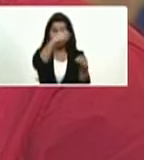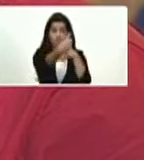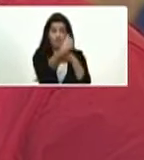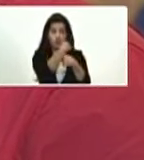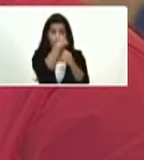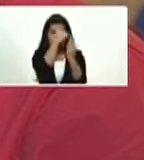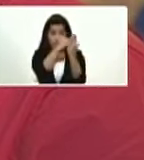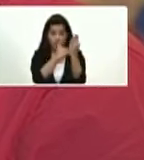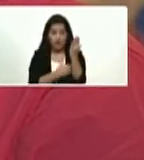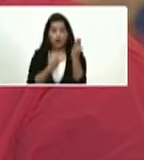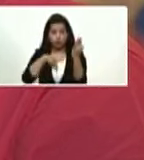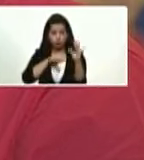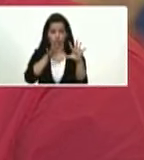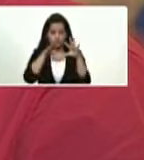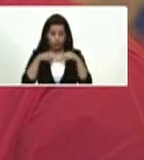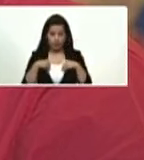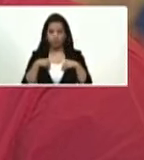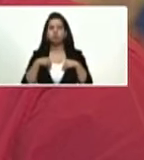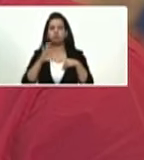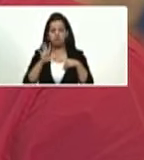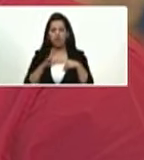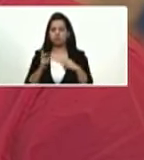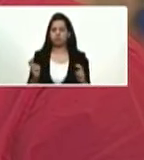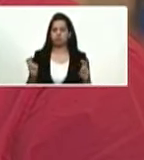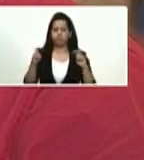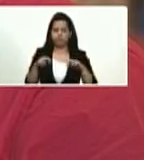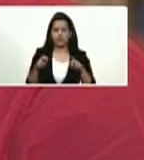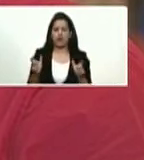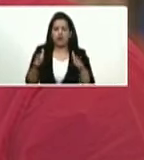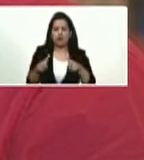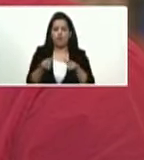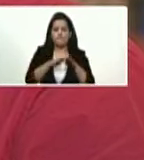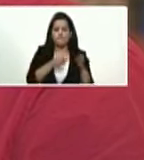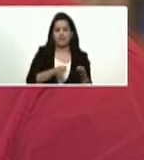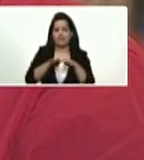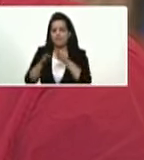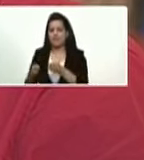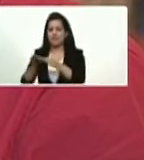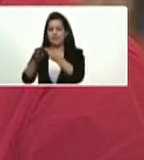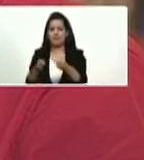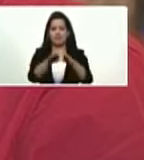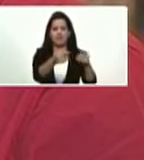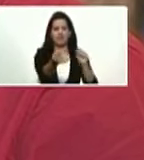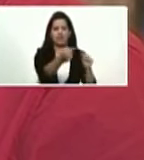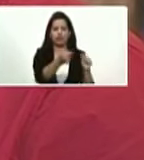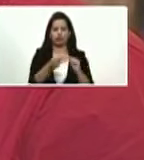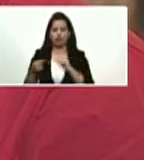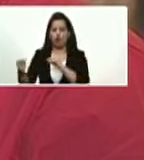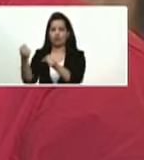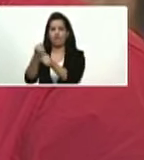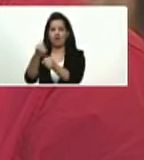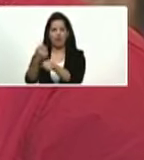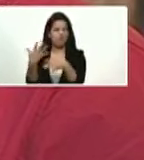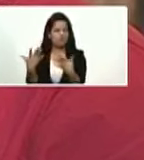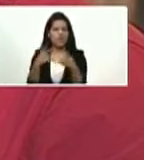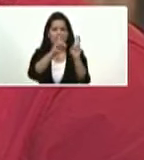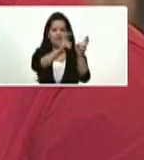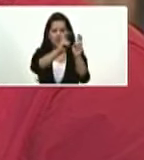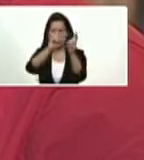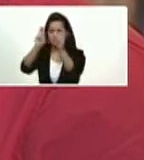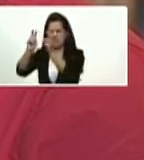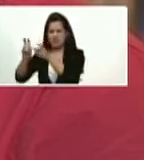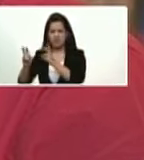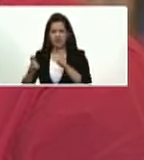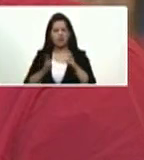Maduro, conformamos mesas de trabajo organizadas por motores y sectores productivos con el fin de proponer